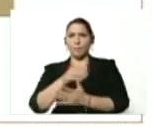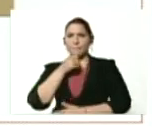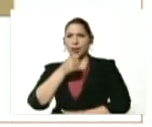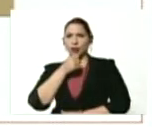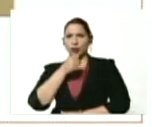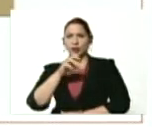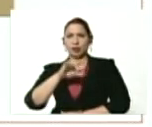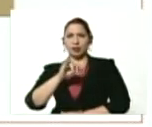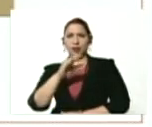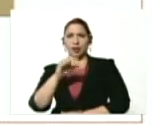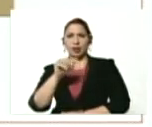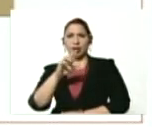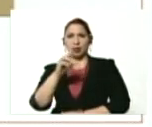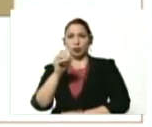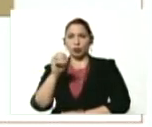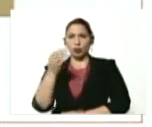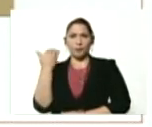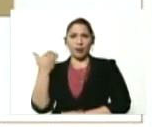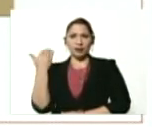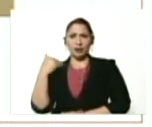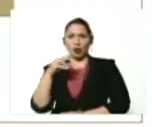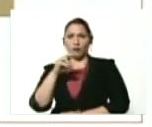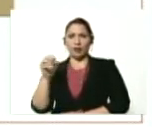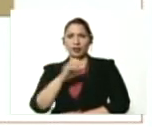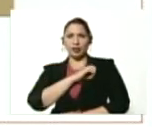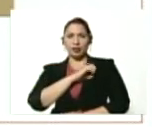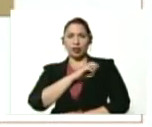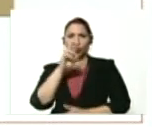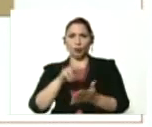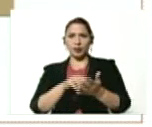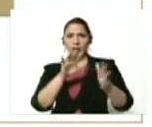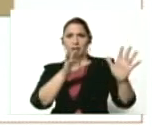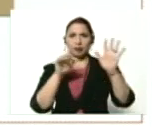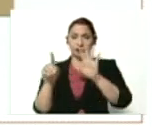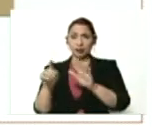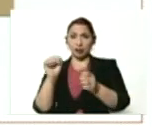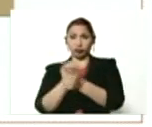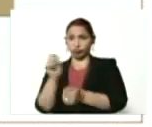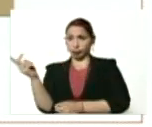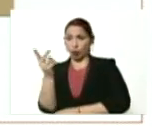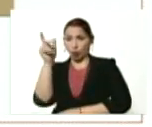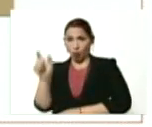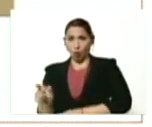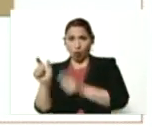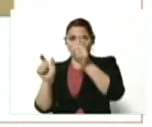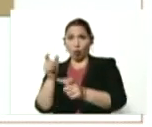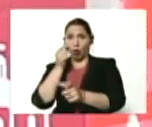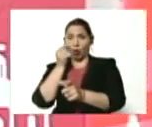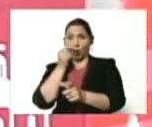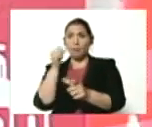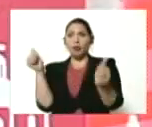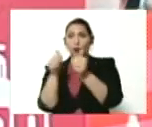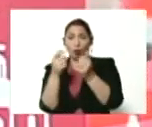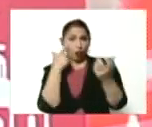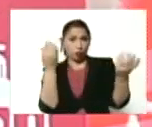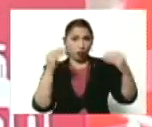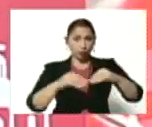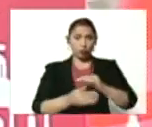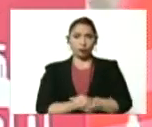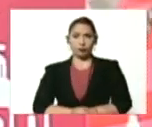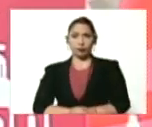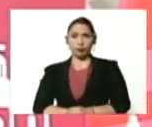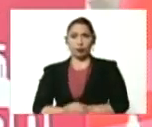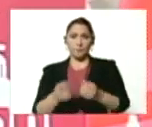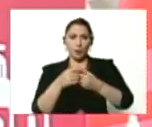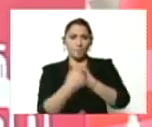Durán el pasado 20 de enero de 2016. Fueron capturados y con complicidad de